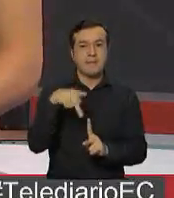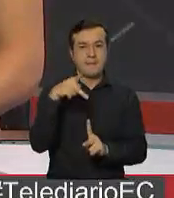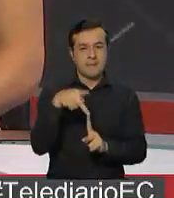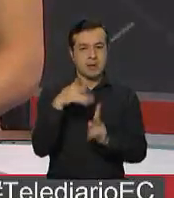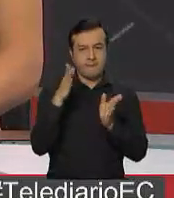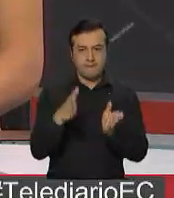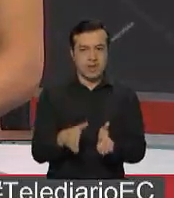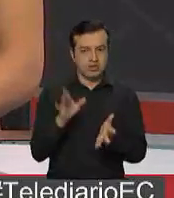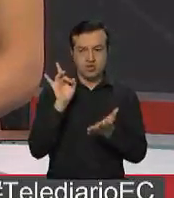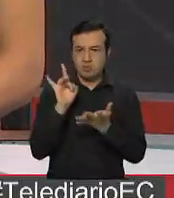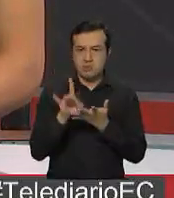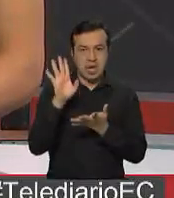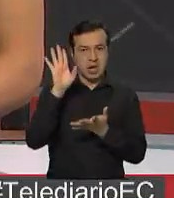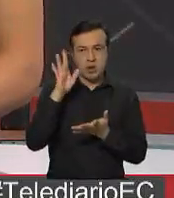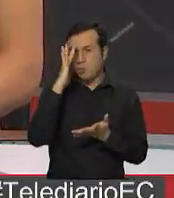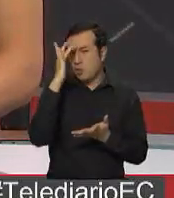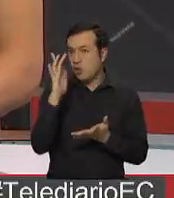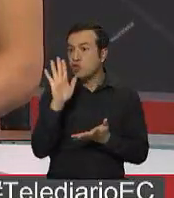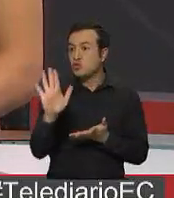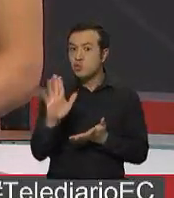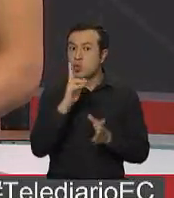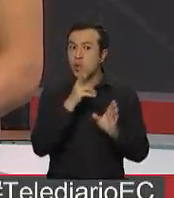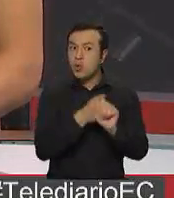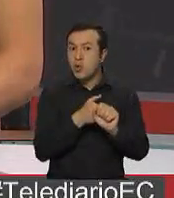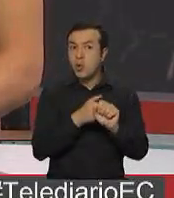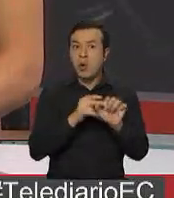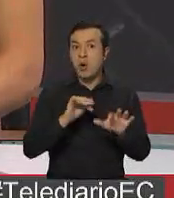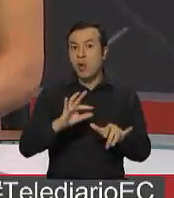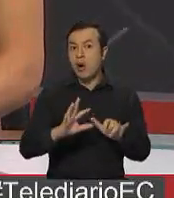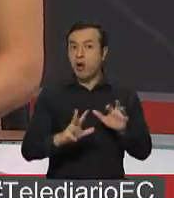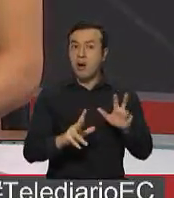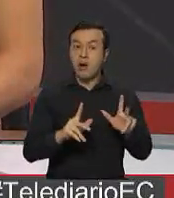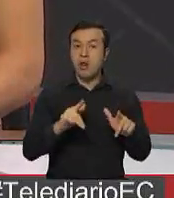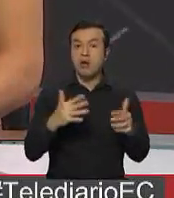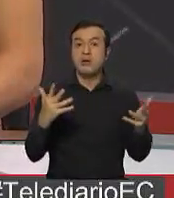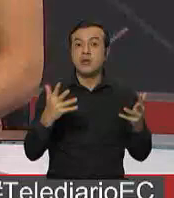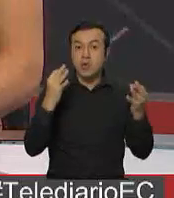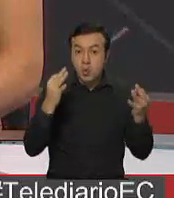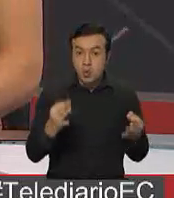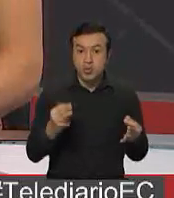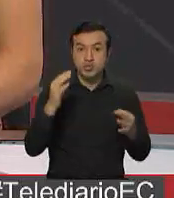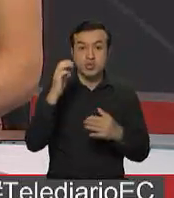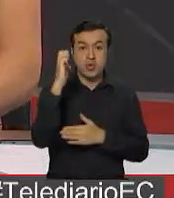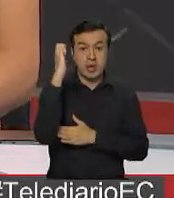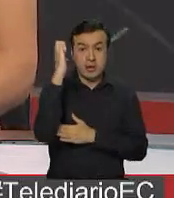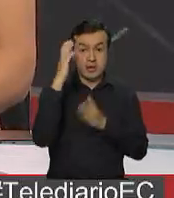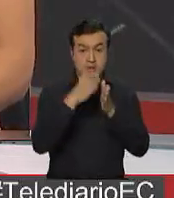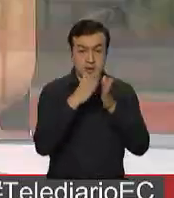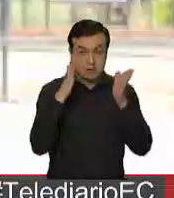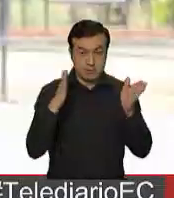Luis Morales, esto tras su vinculación en casos de presunta corrupción durante la emergencia sanitaria.